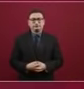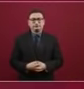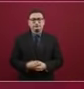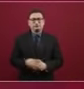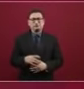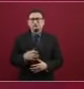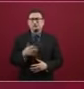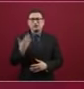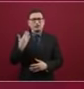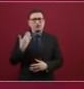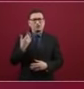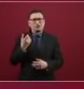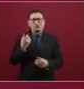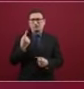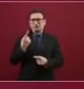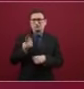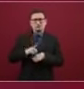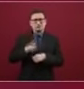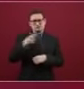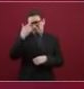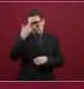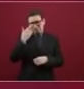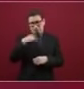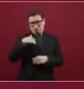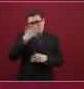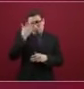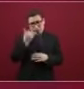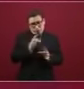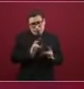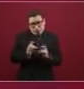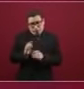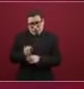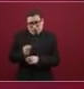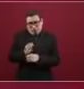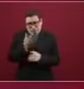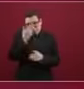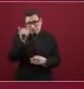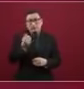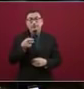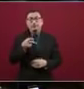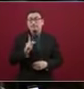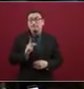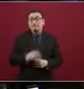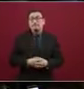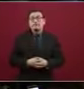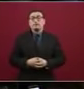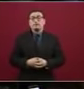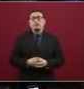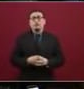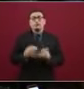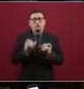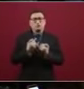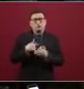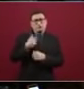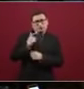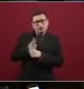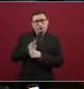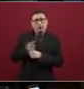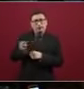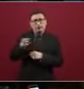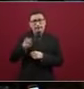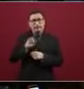hasta hace unos días, no sé cuál es la situación ahora, pero pude informar en los